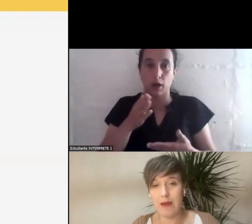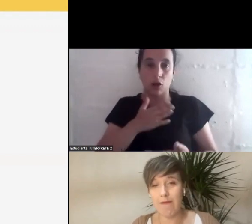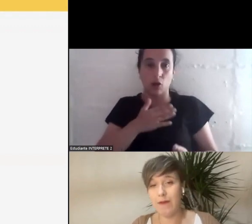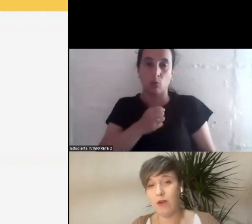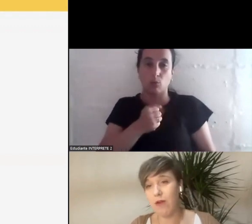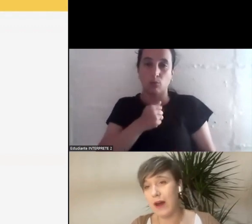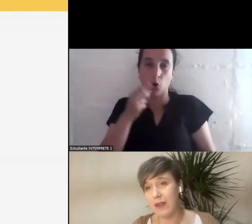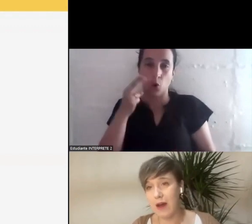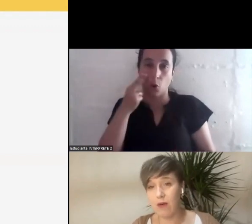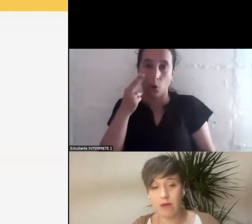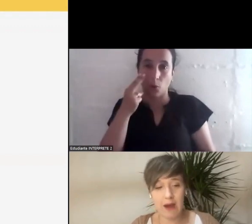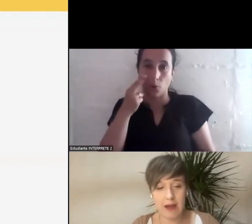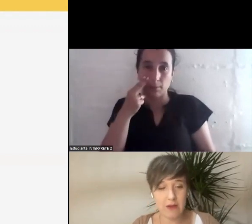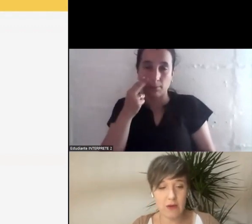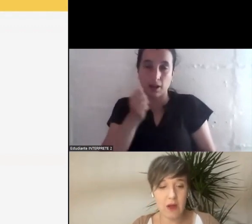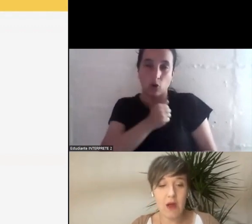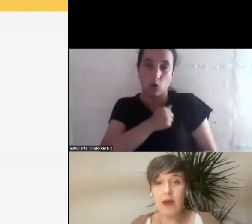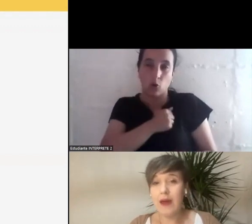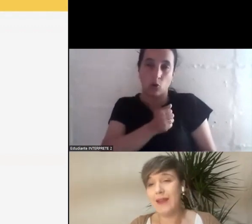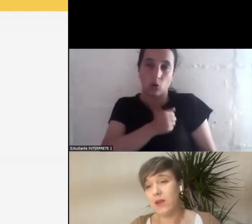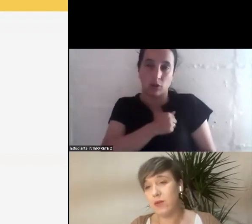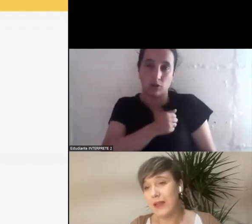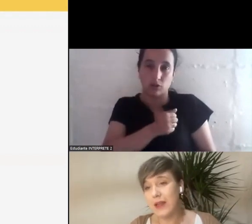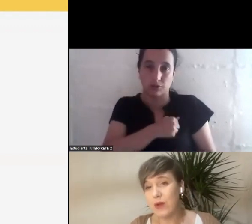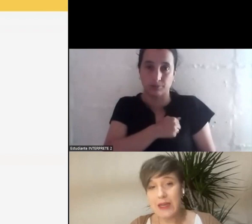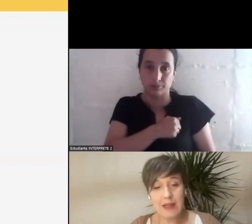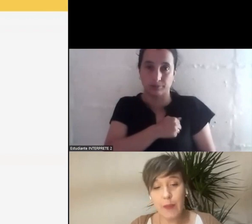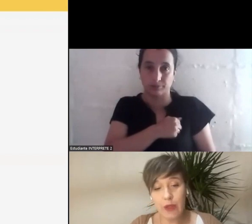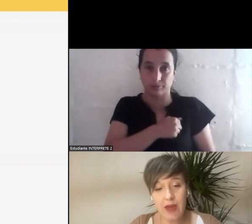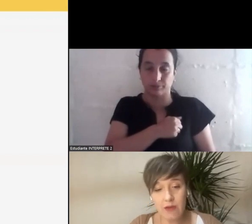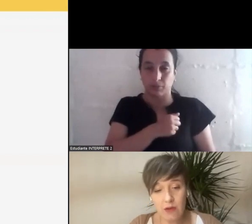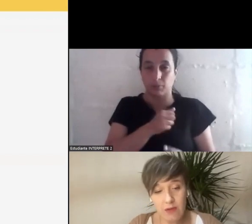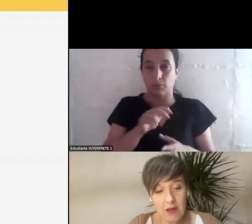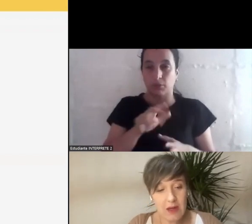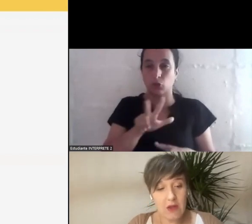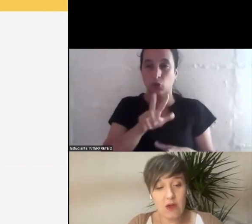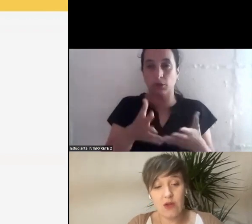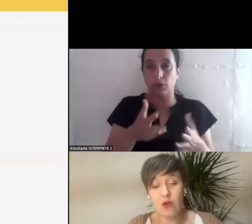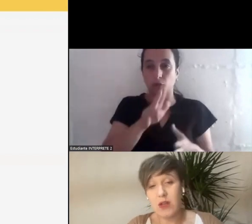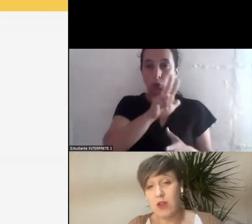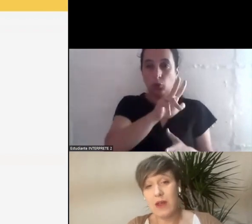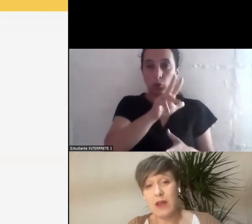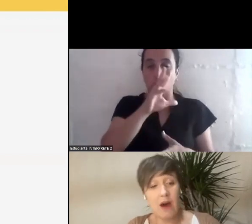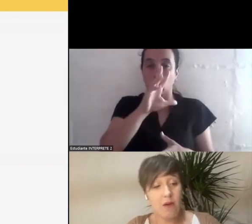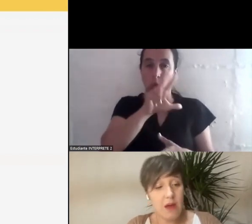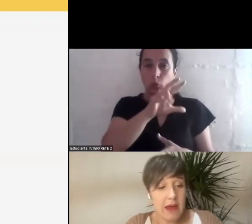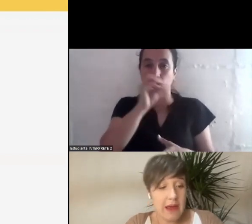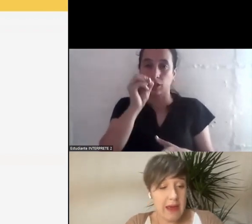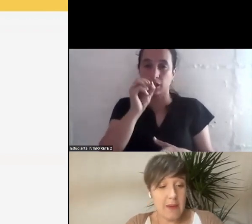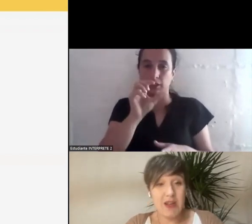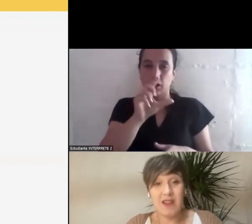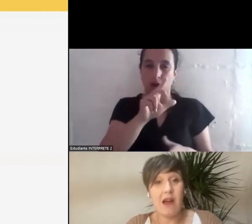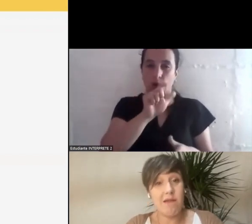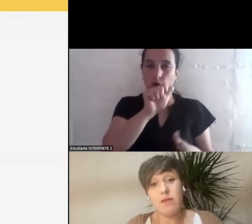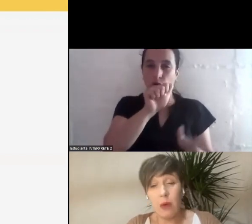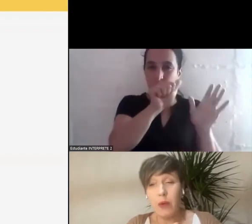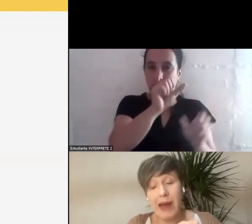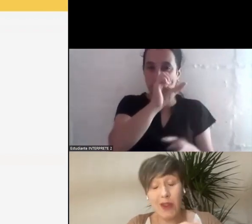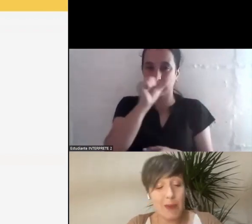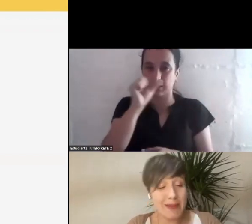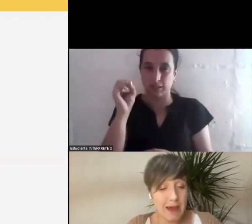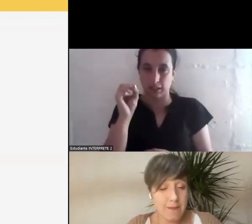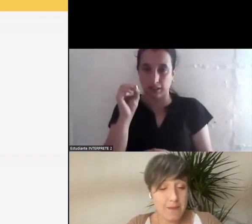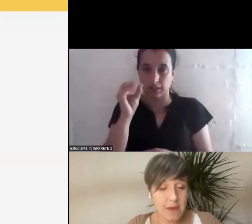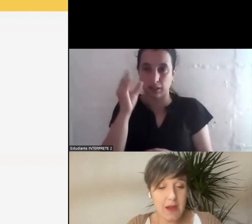algún tipo de efecto cardíaco congénito. Entre un 30 y un 60% de los niños con síndrome de Down presentarán